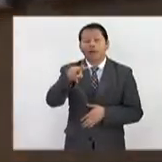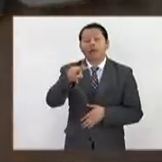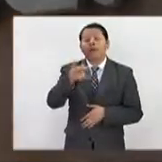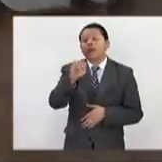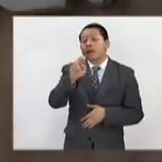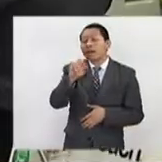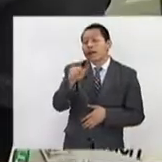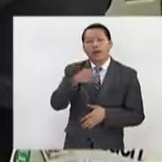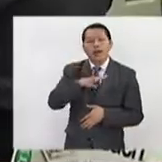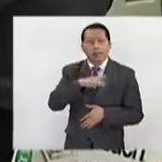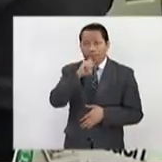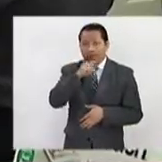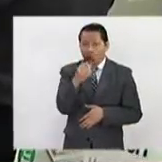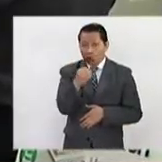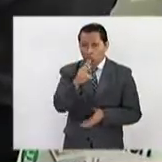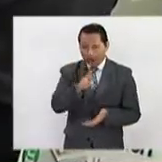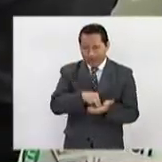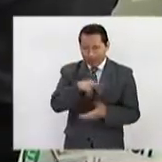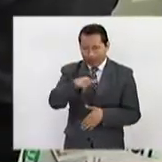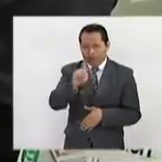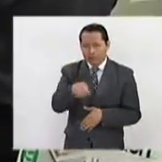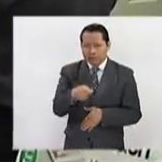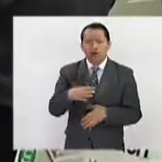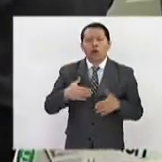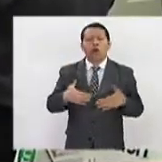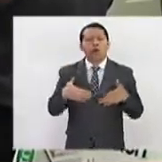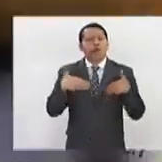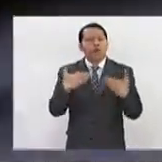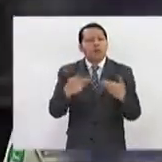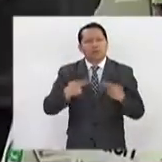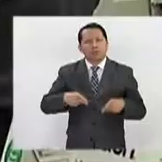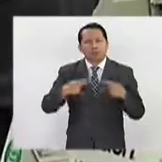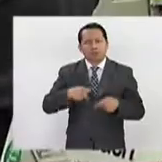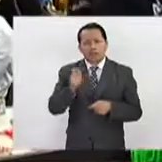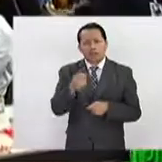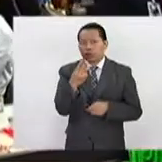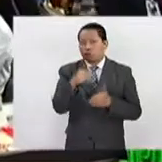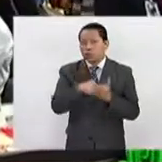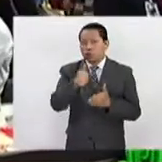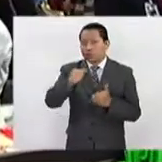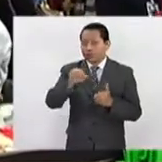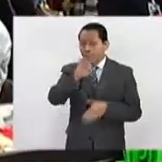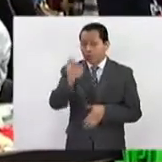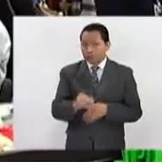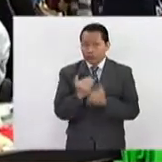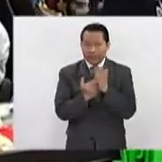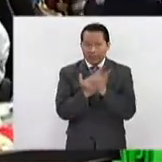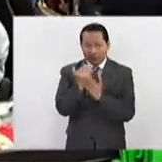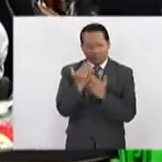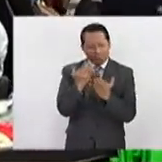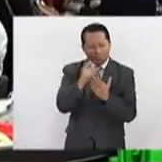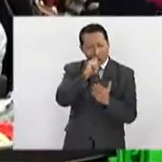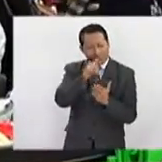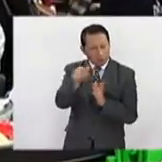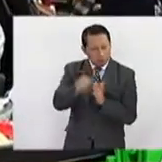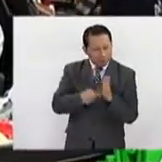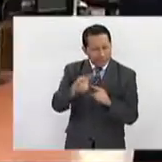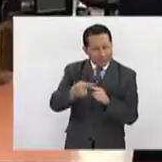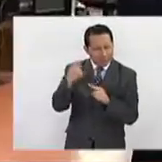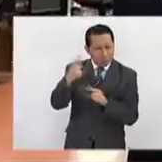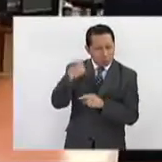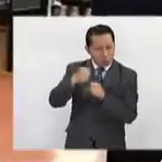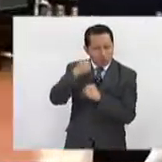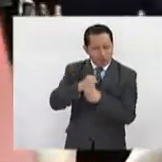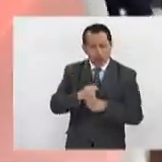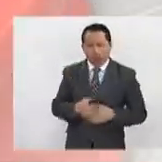informó que en octubre de 2017 el índice de confianza del consumidor aumentó 3.6% respecto al mismo mes del año